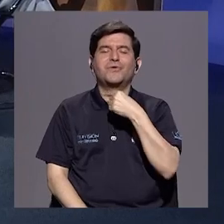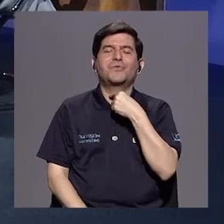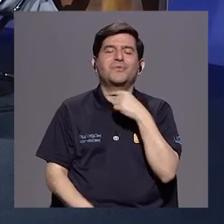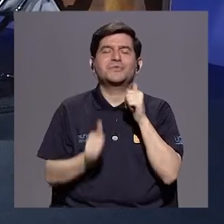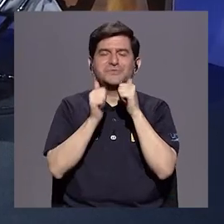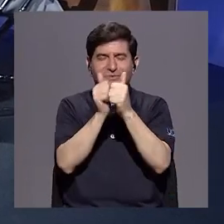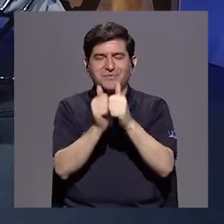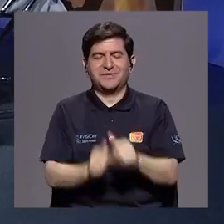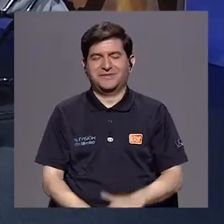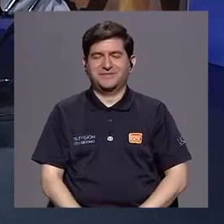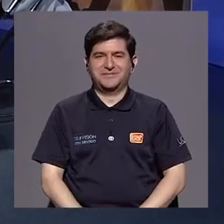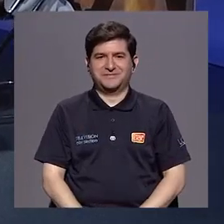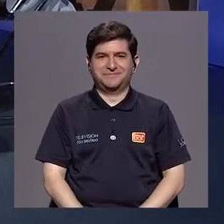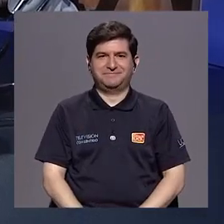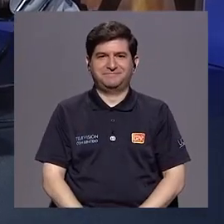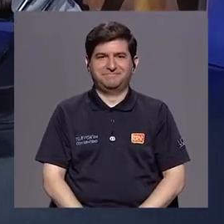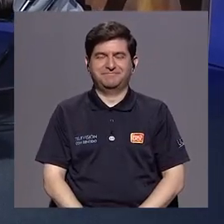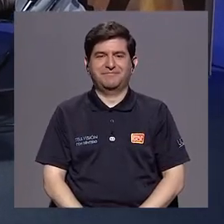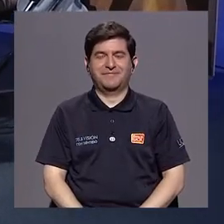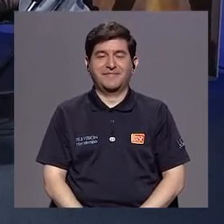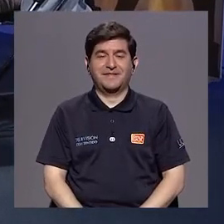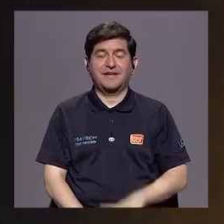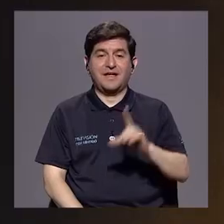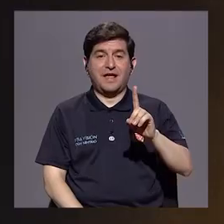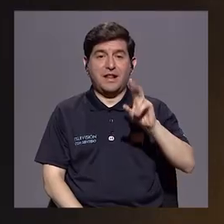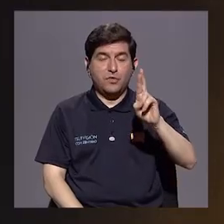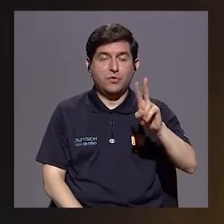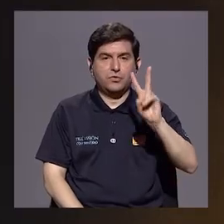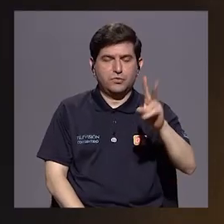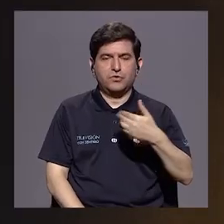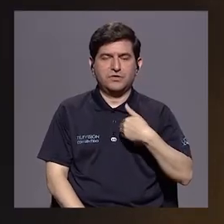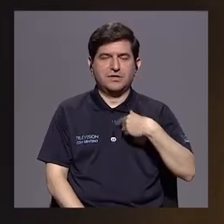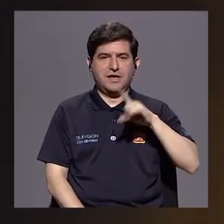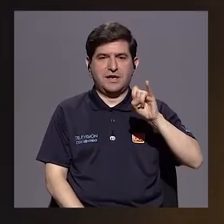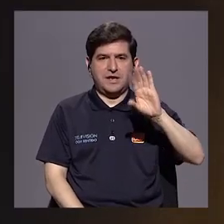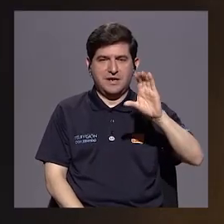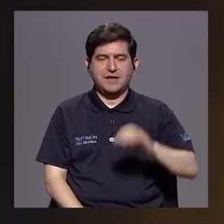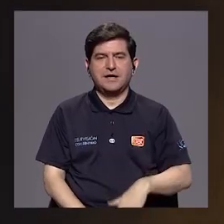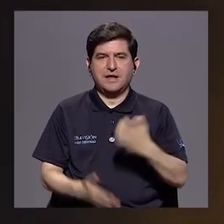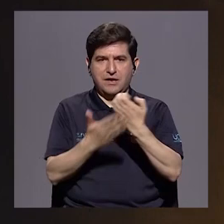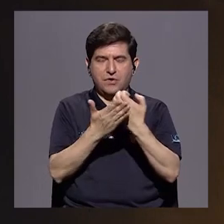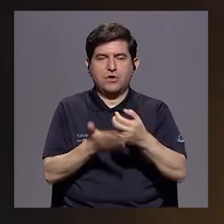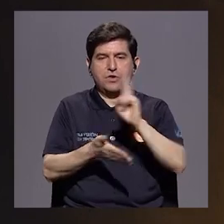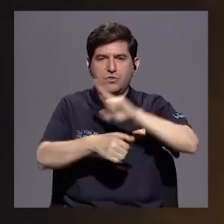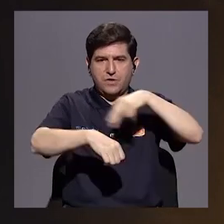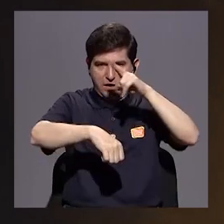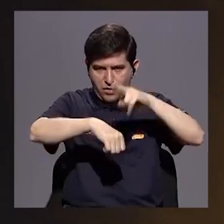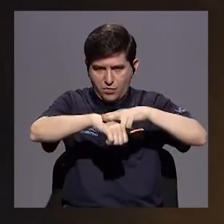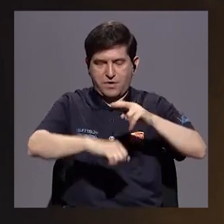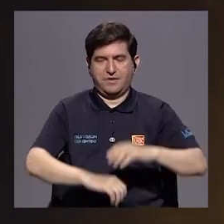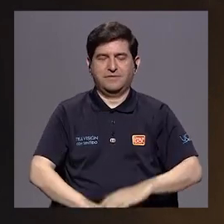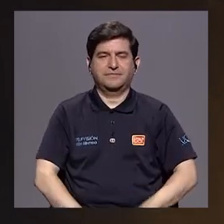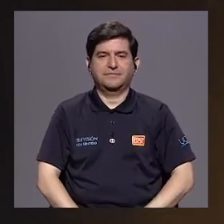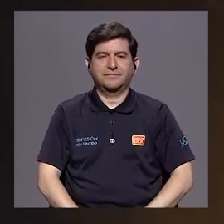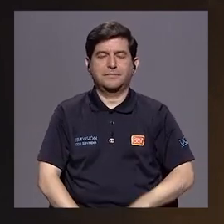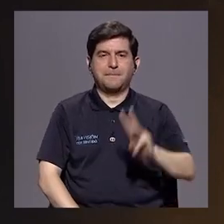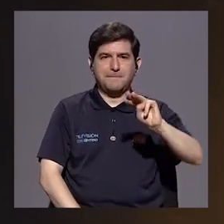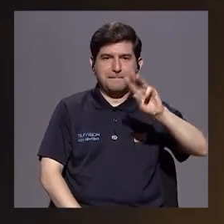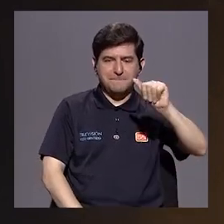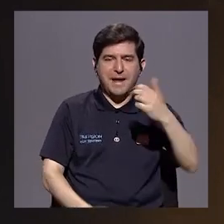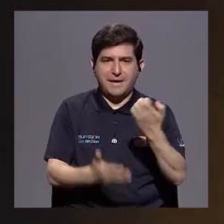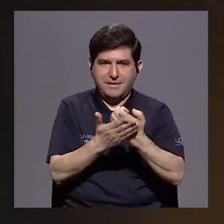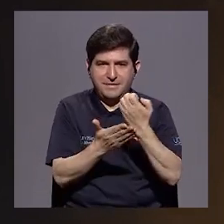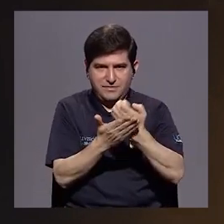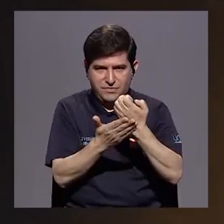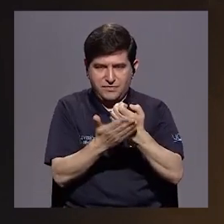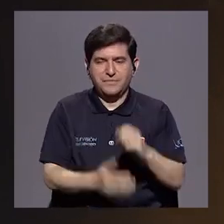acompañarlos un placer el doctor vargas tiene una licenciatura en economía de la universidad nacional una maestría en economía